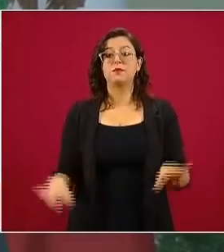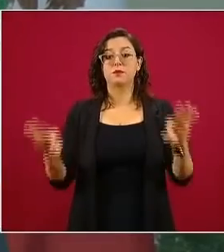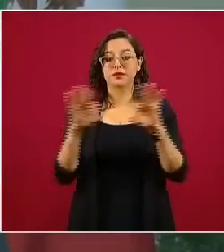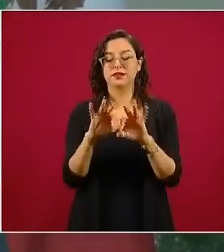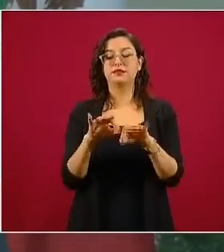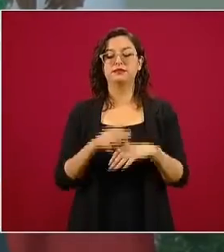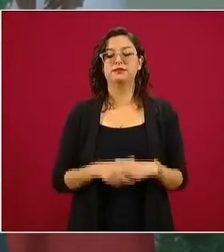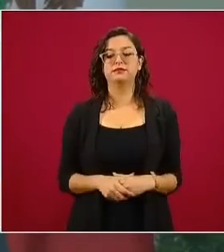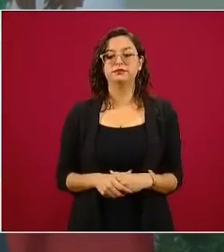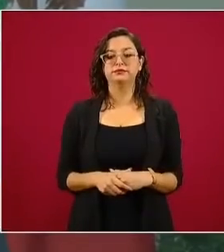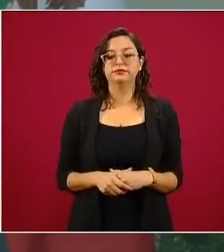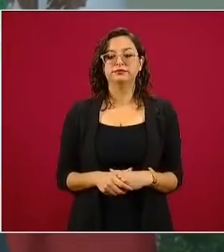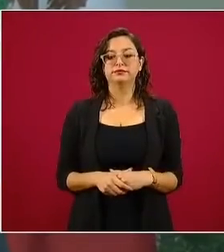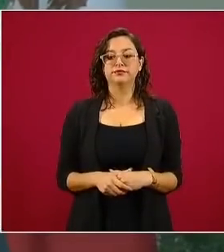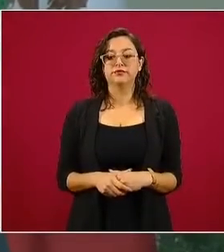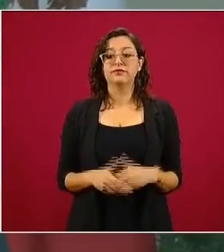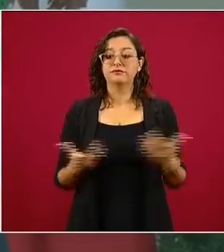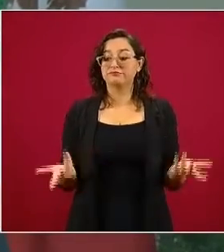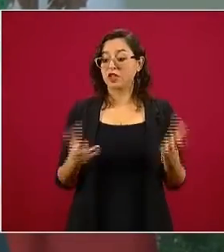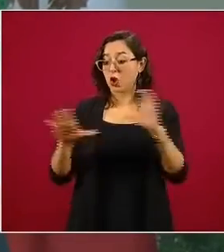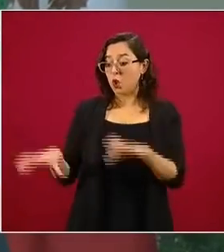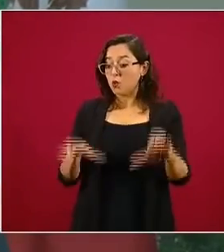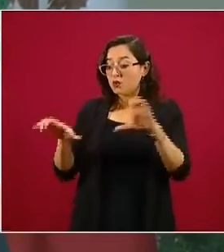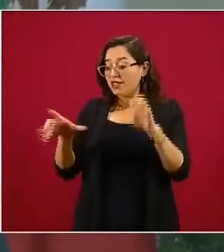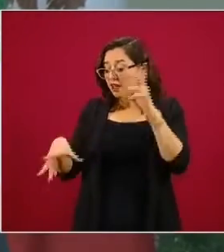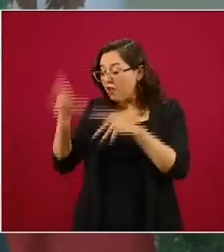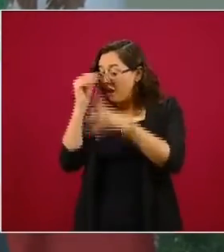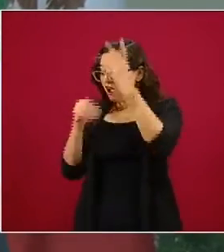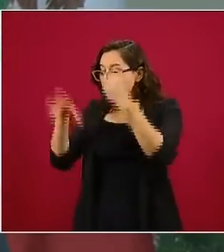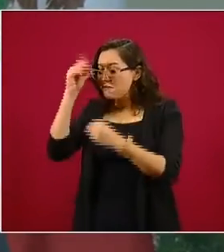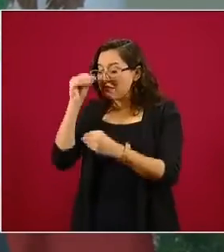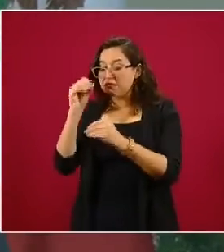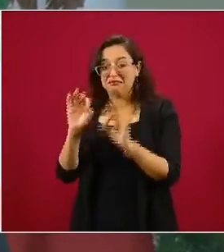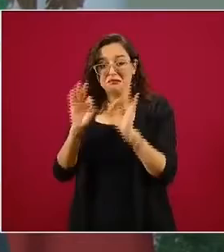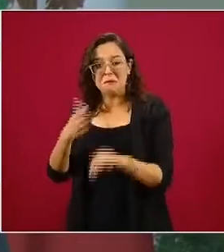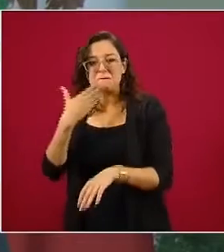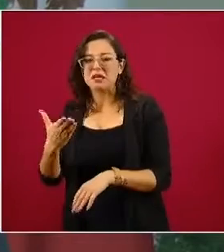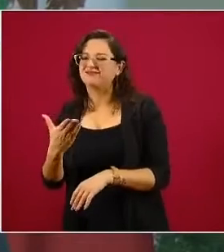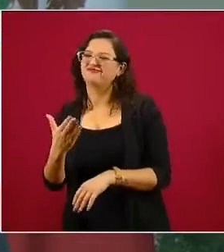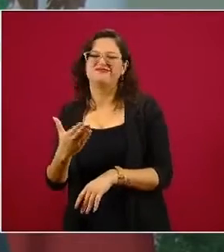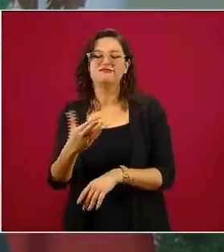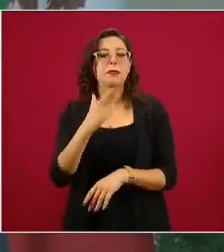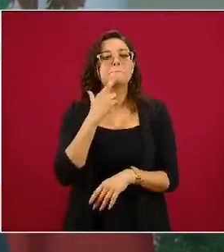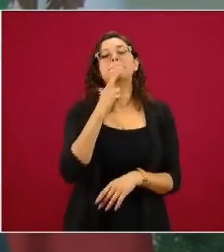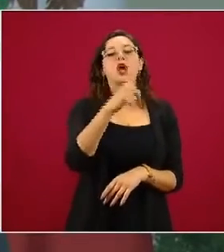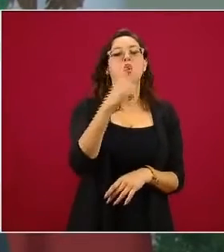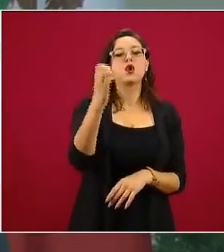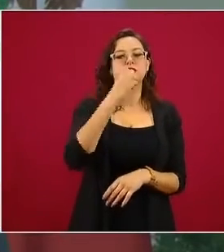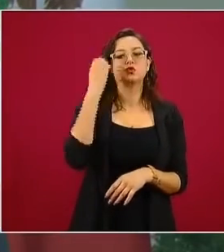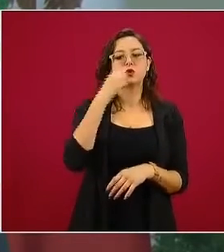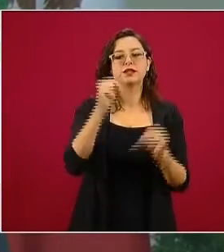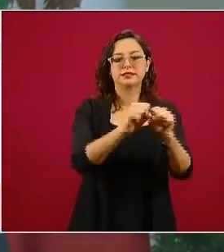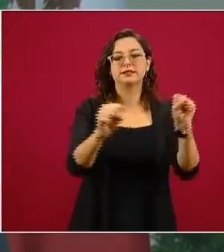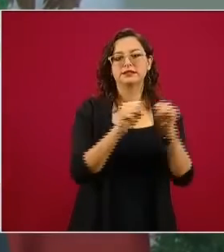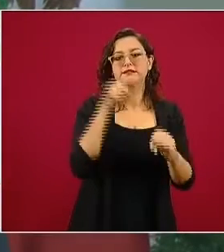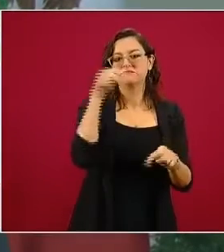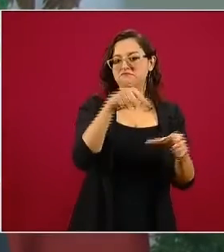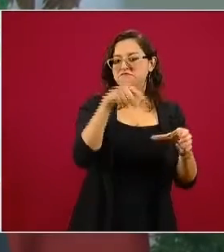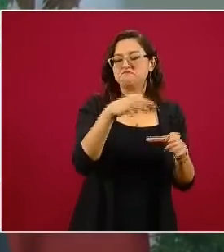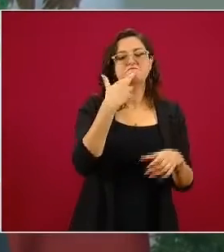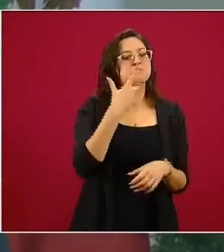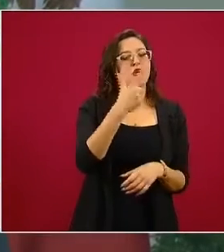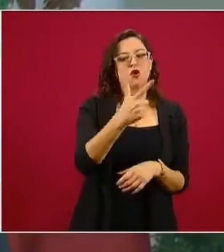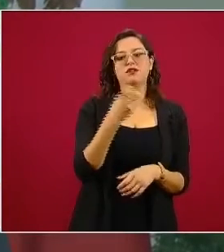dado cuenta que aprender a través de una computadora no es igual a aprender en la escuela, en una aula. Queremos regresar a las